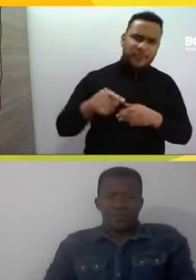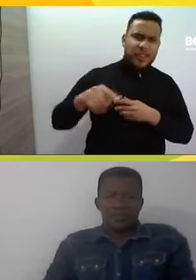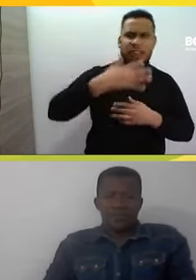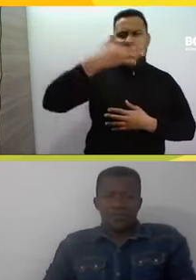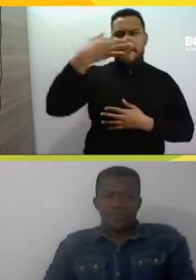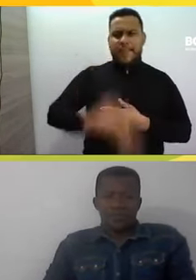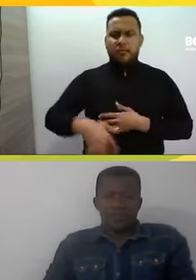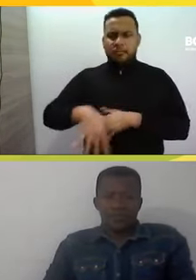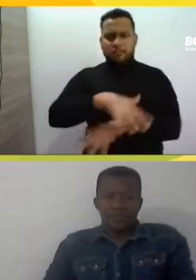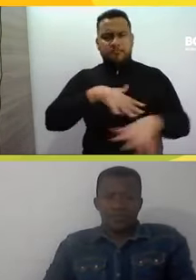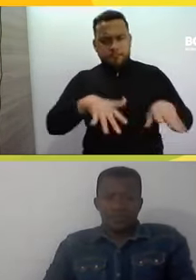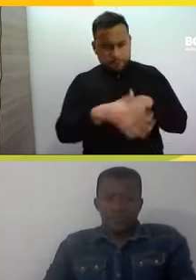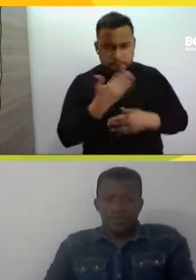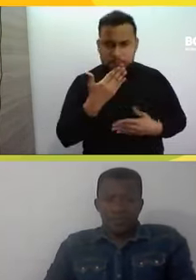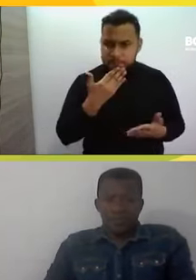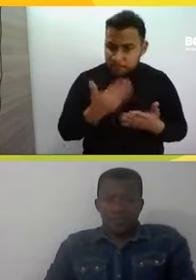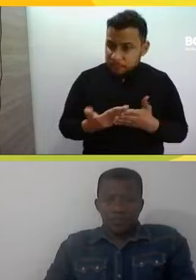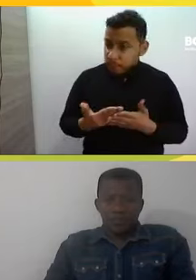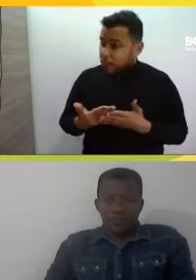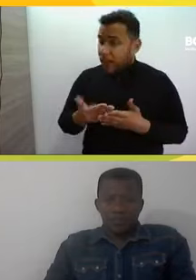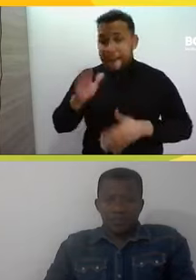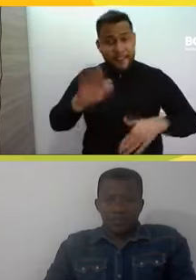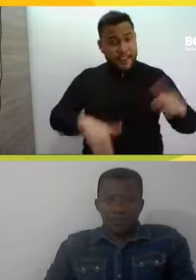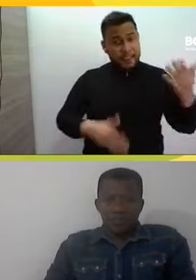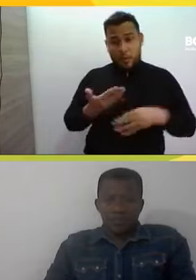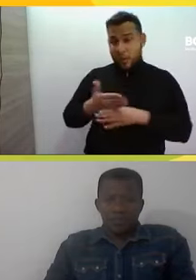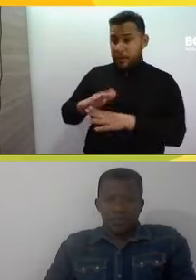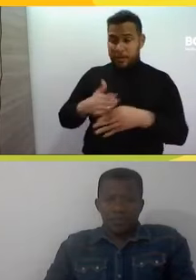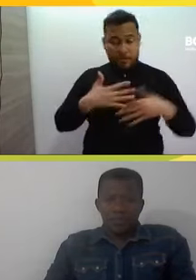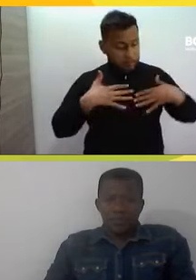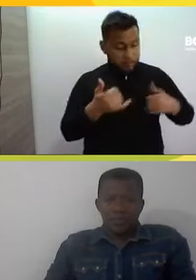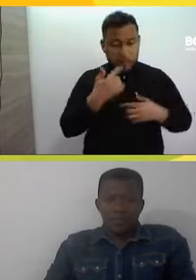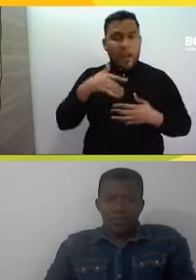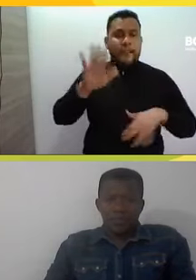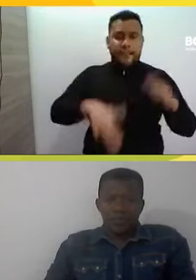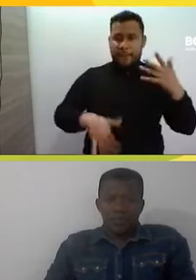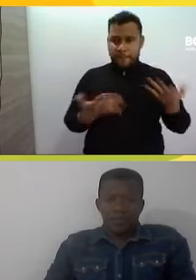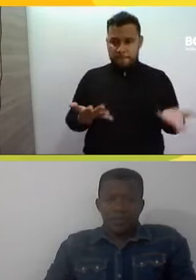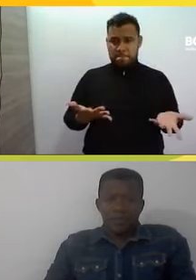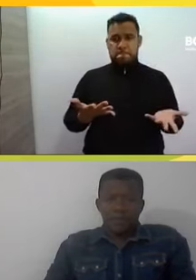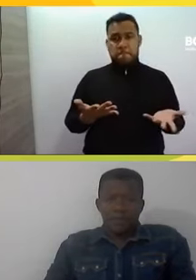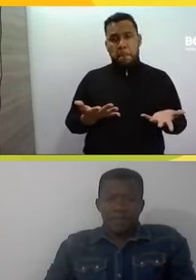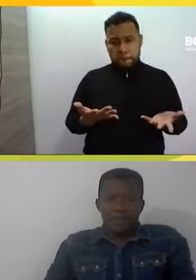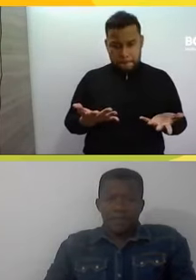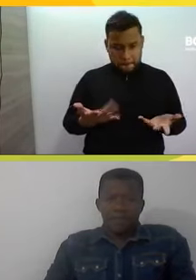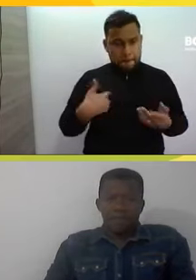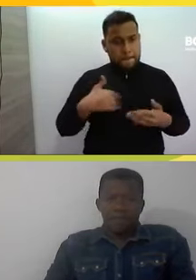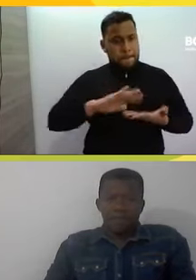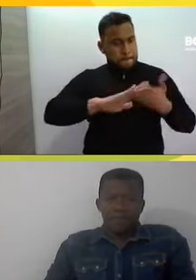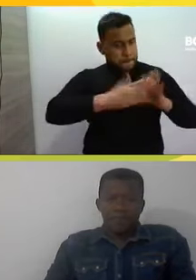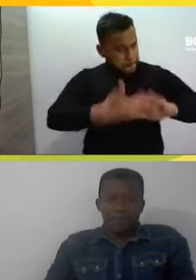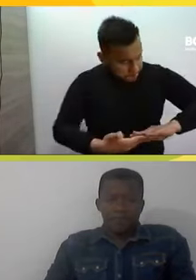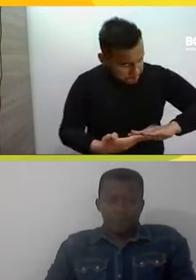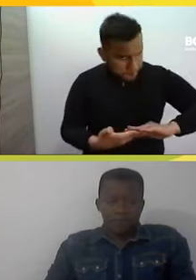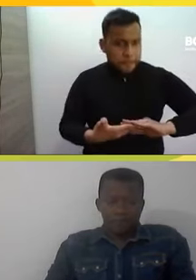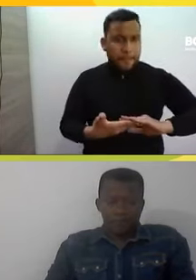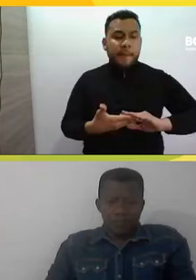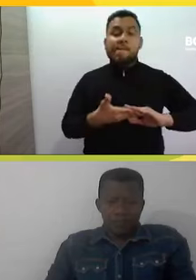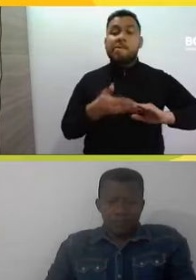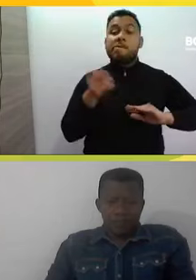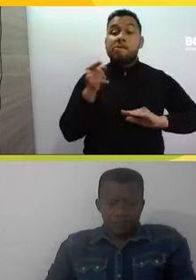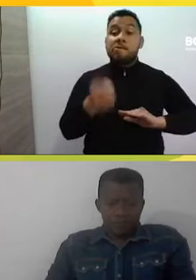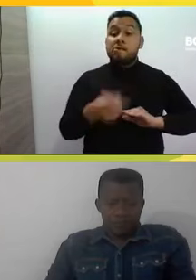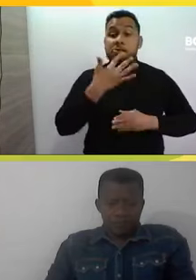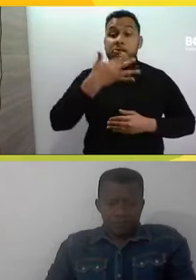realidad que hay veces no es compartida desde la mirada muchas veces de nuestras comunidades, porque tenemos